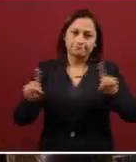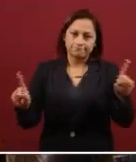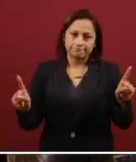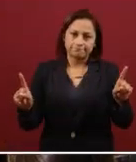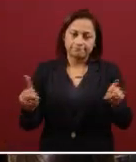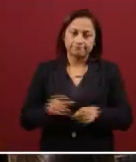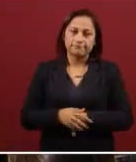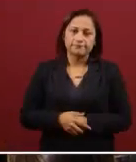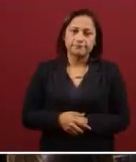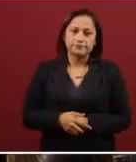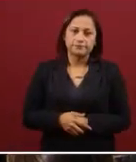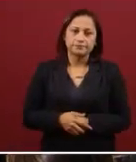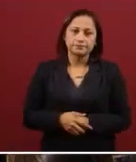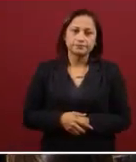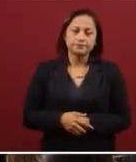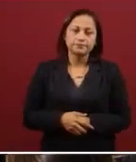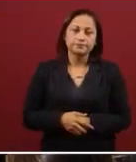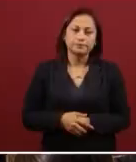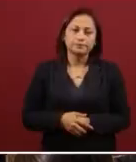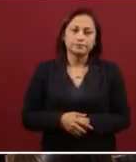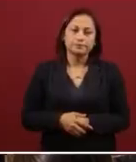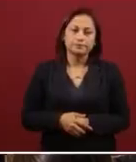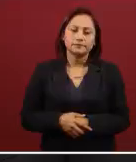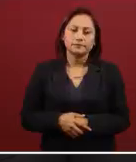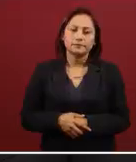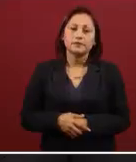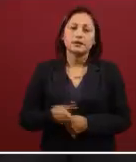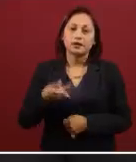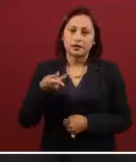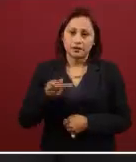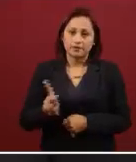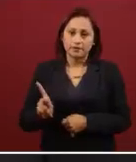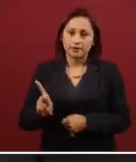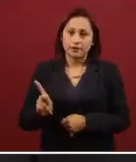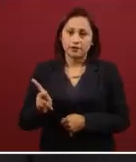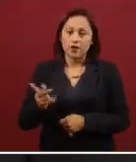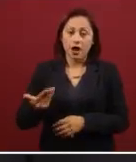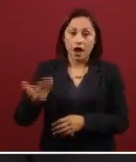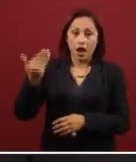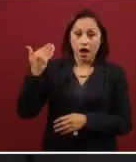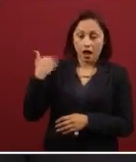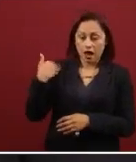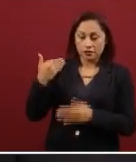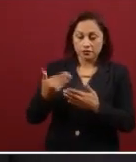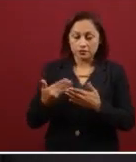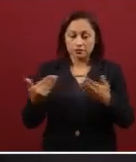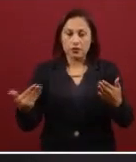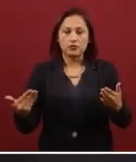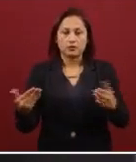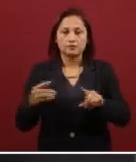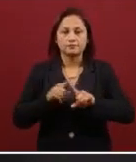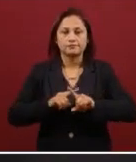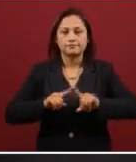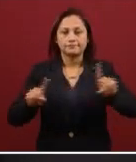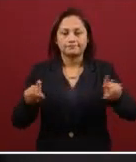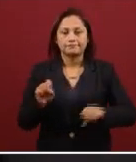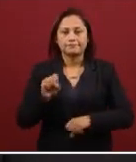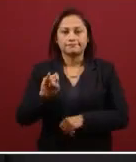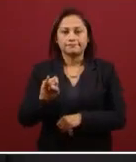sí, esto marca la diferencia. No hay